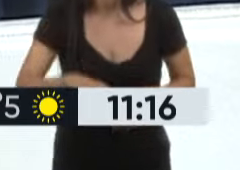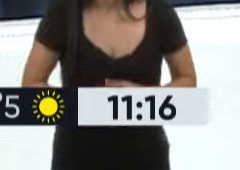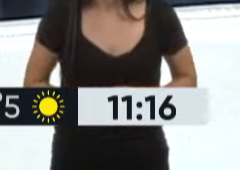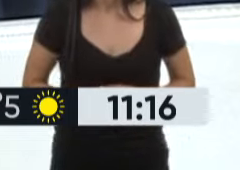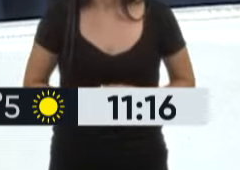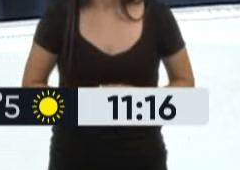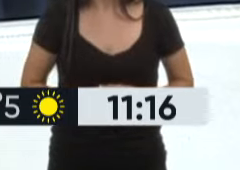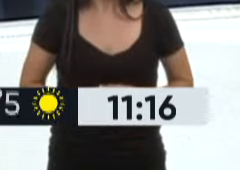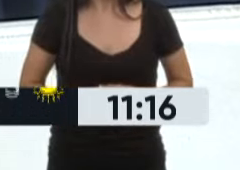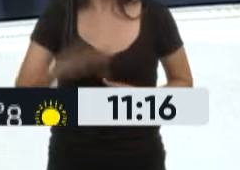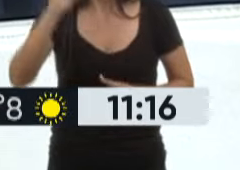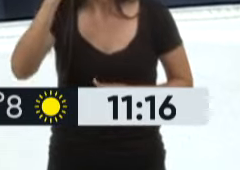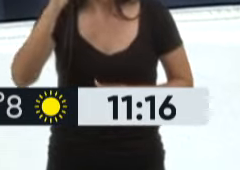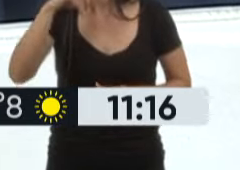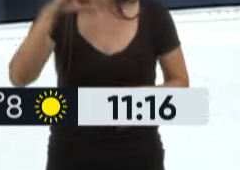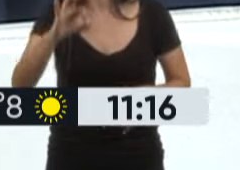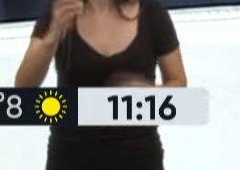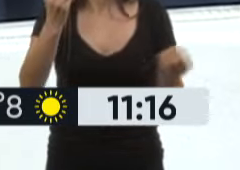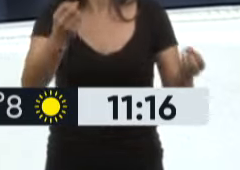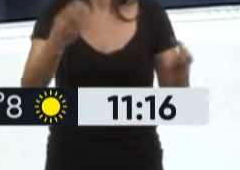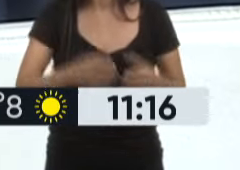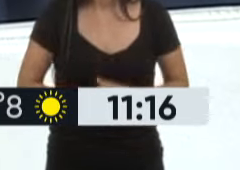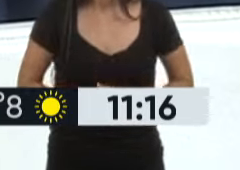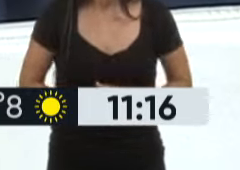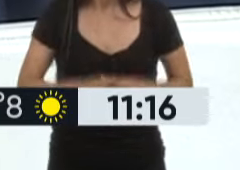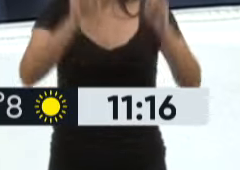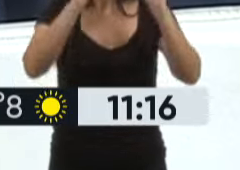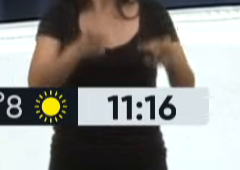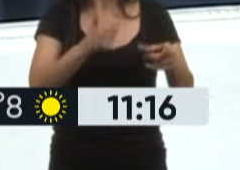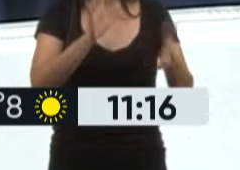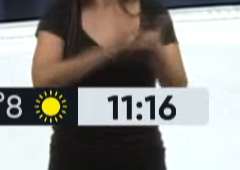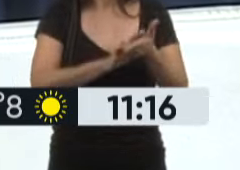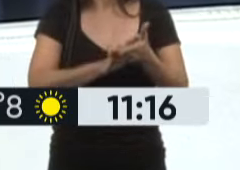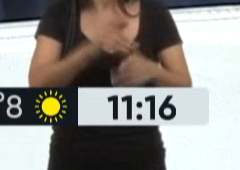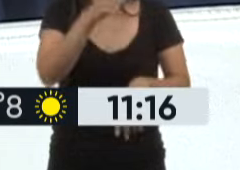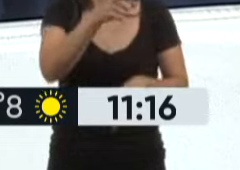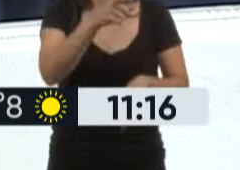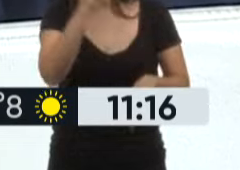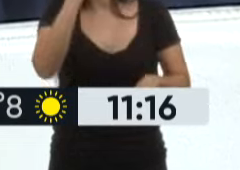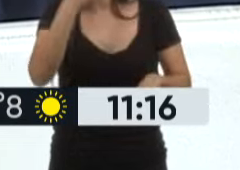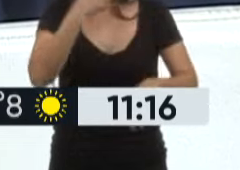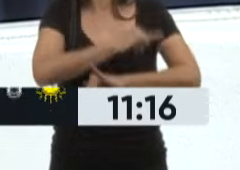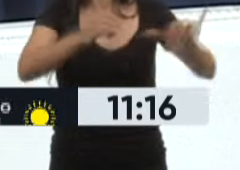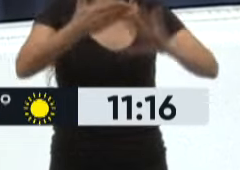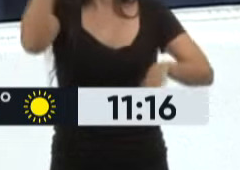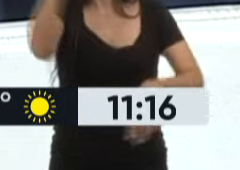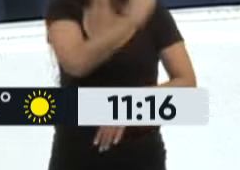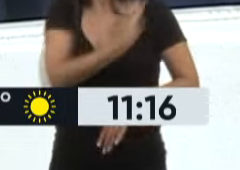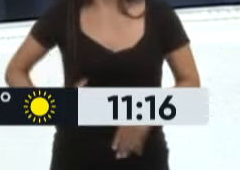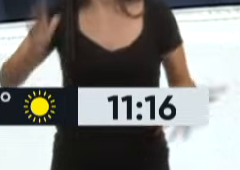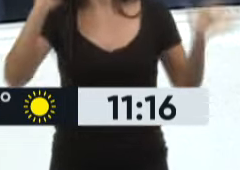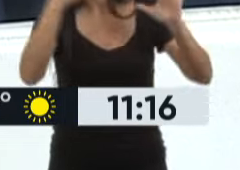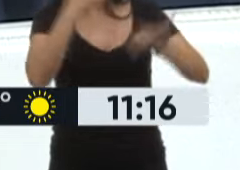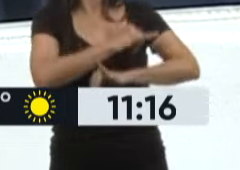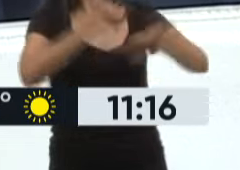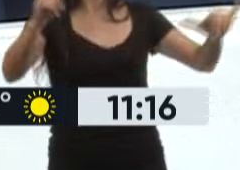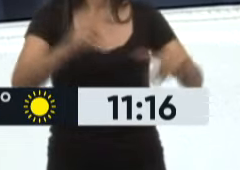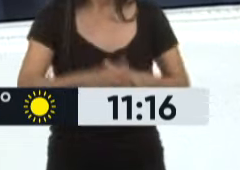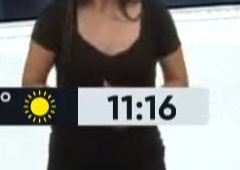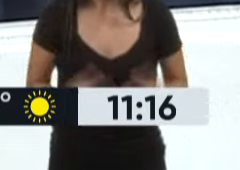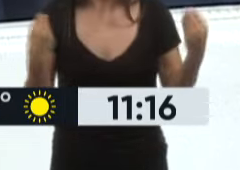andas marn Fernández para radio cudad muy bien por suerte también en relación a lo anunciado ayer por el presidente de la nación